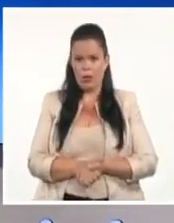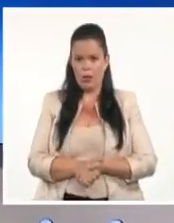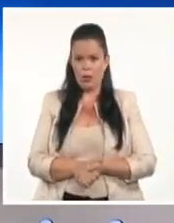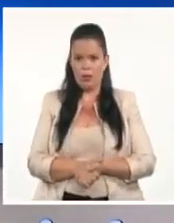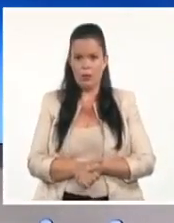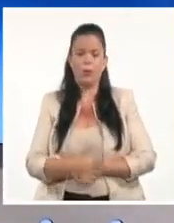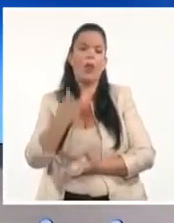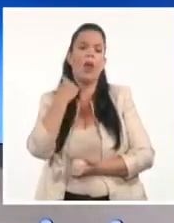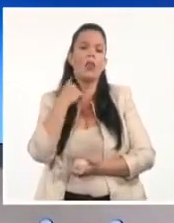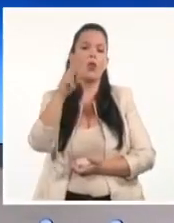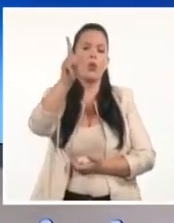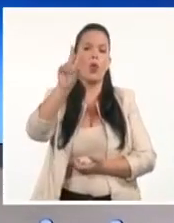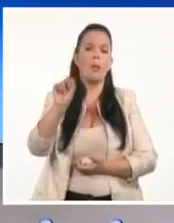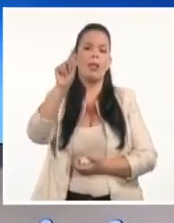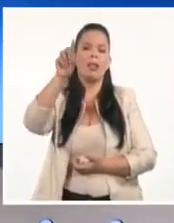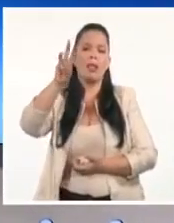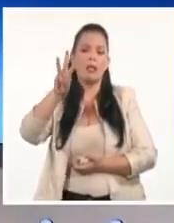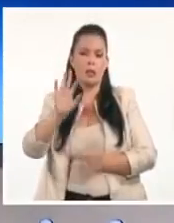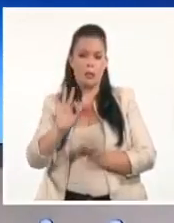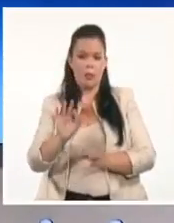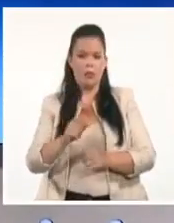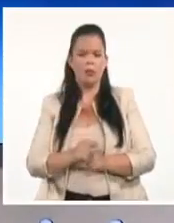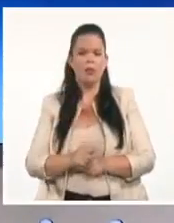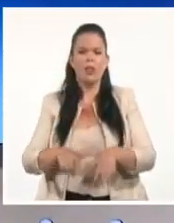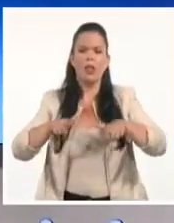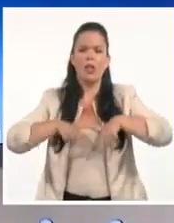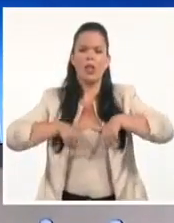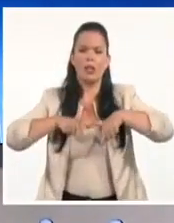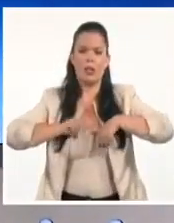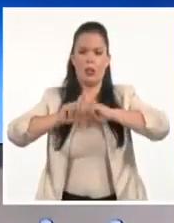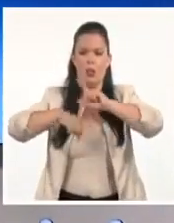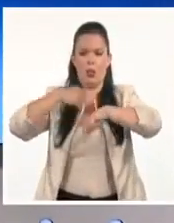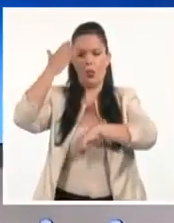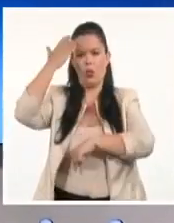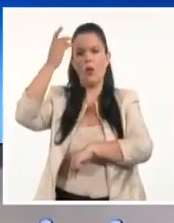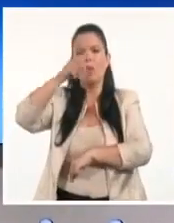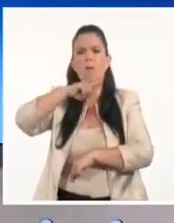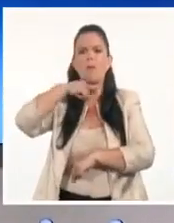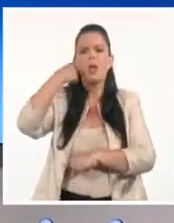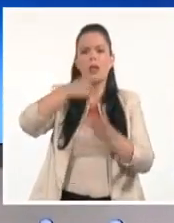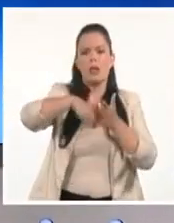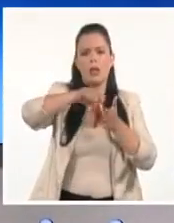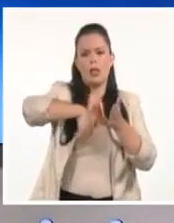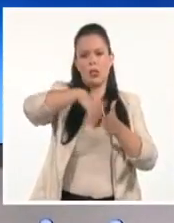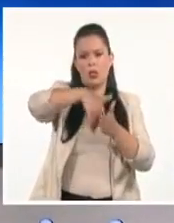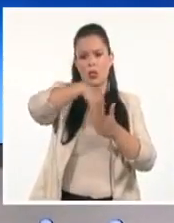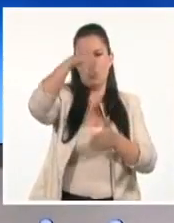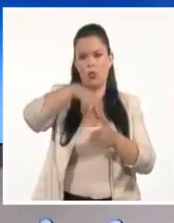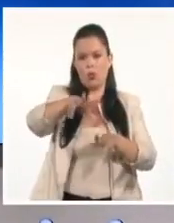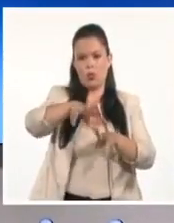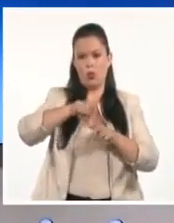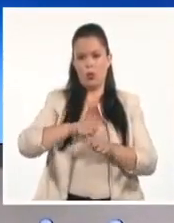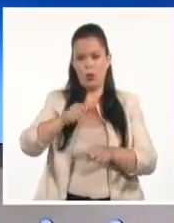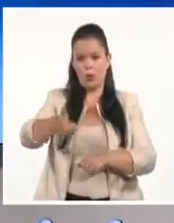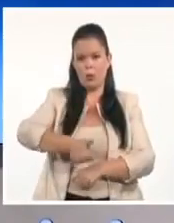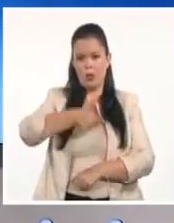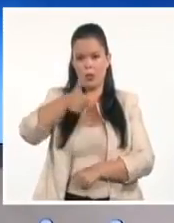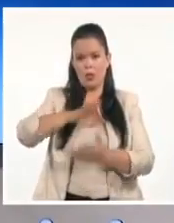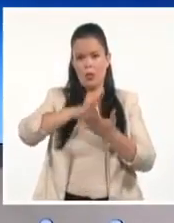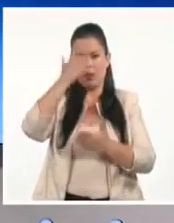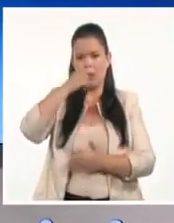2013, Capriles Radonqui, candidato de la oposición, pierde las elecciones ante Nicolás Maduro luego de la muerte de Chávez y llama a